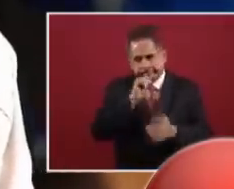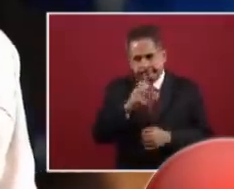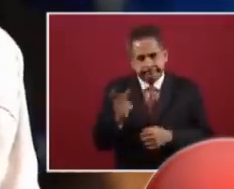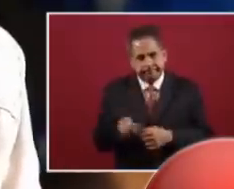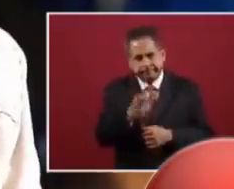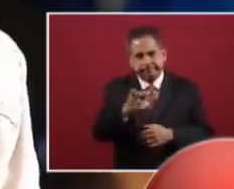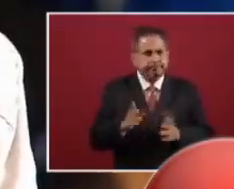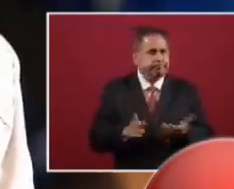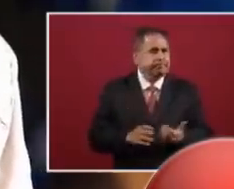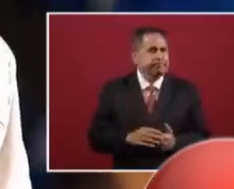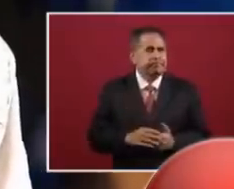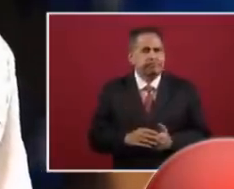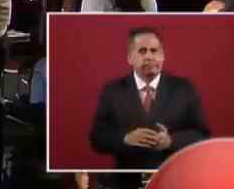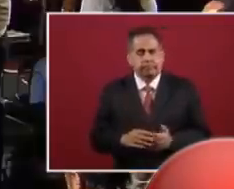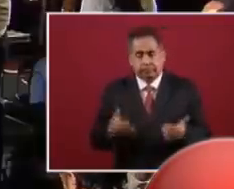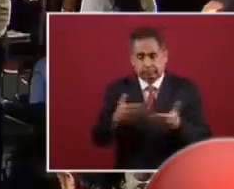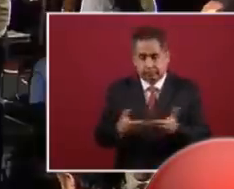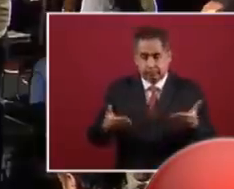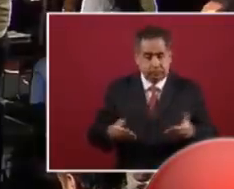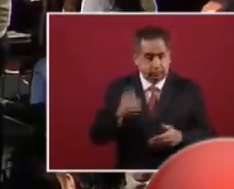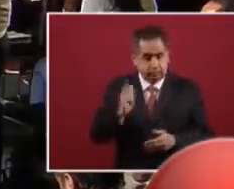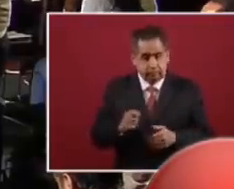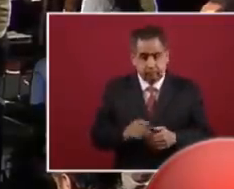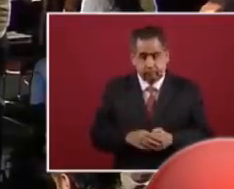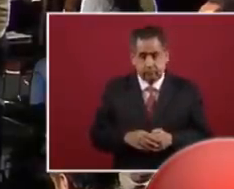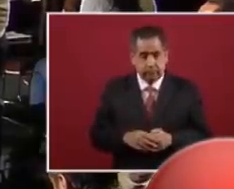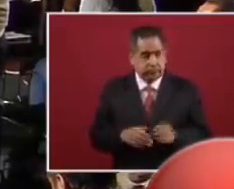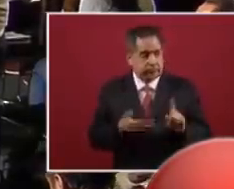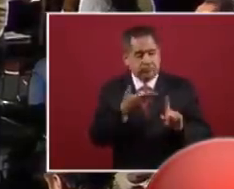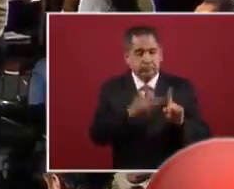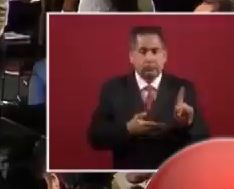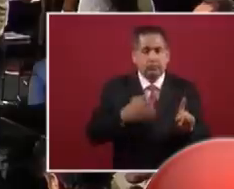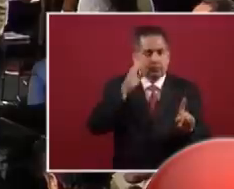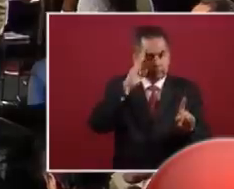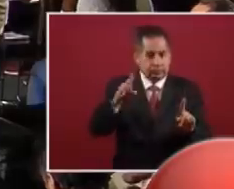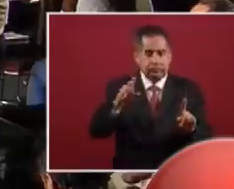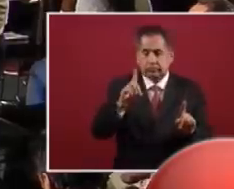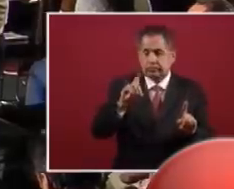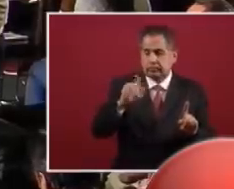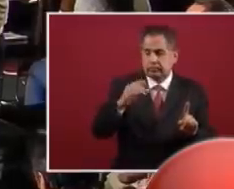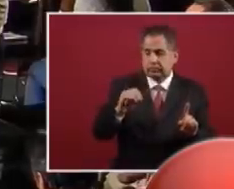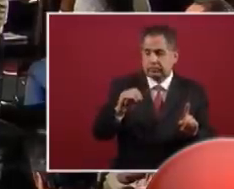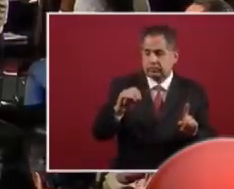preguntarle, ahora aparece el señor Diego Fernández de Ceballos,